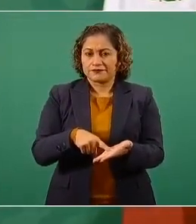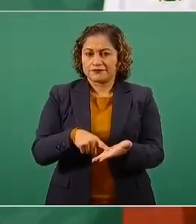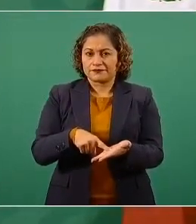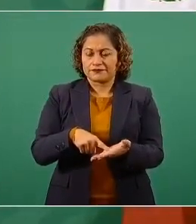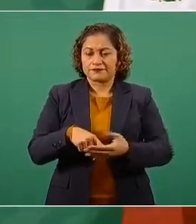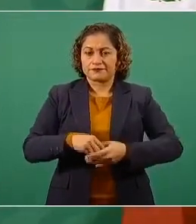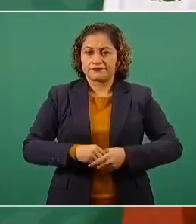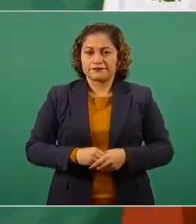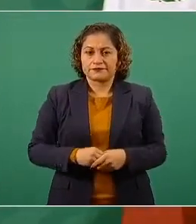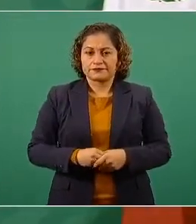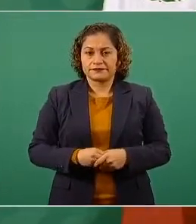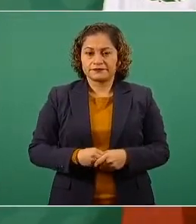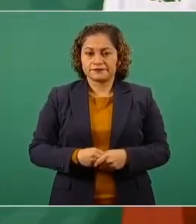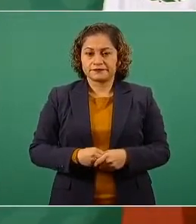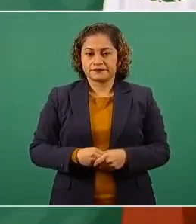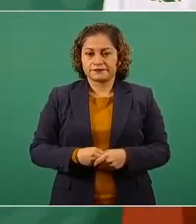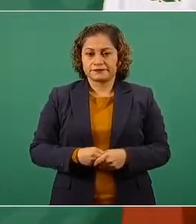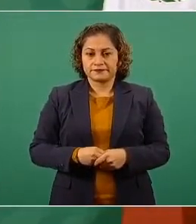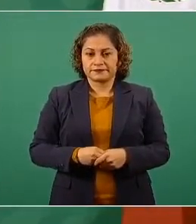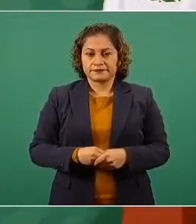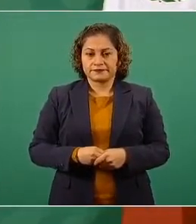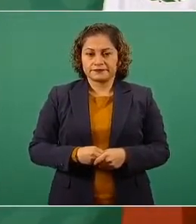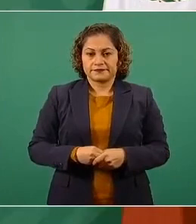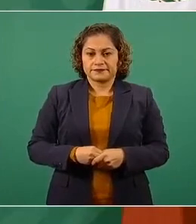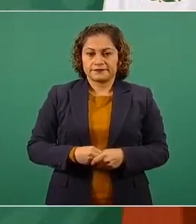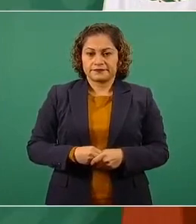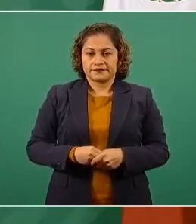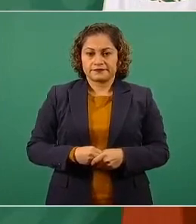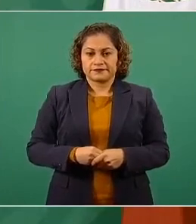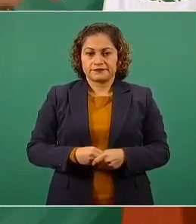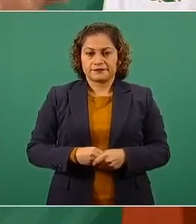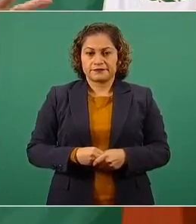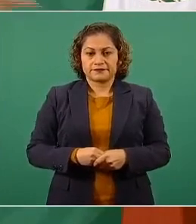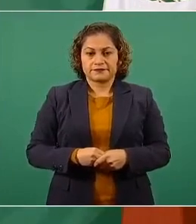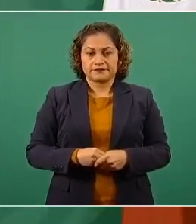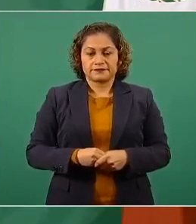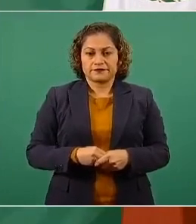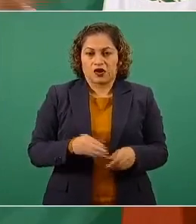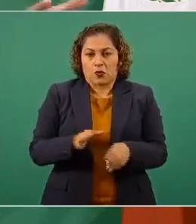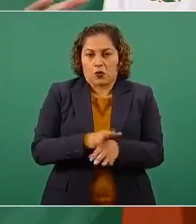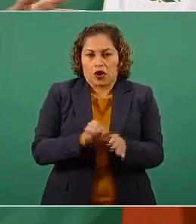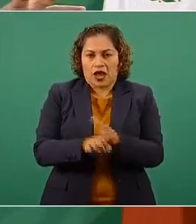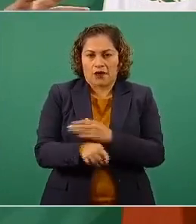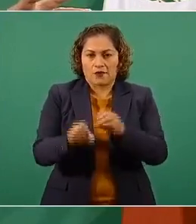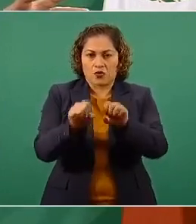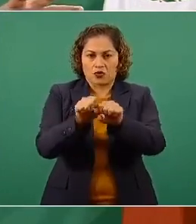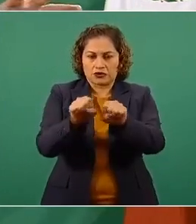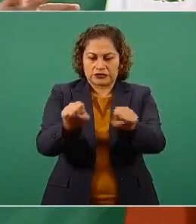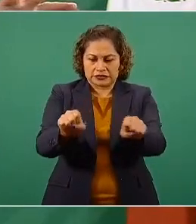que si se termina de desintegrar, de privatizar